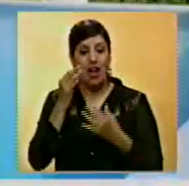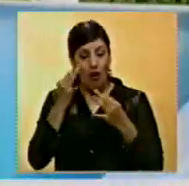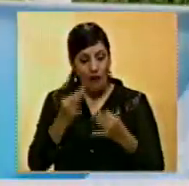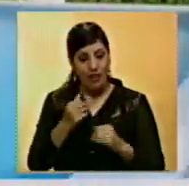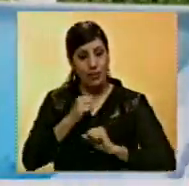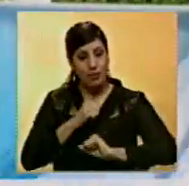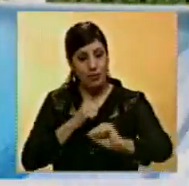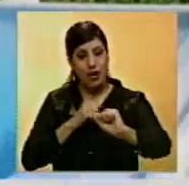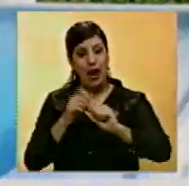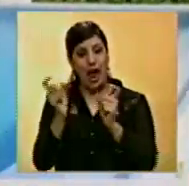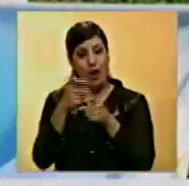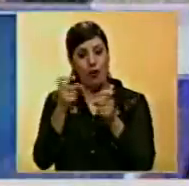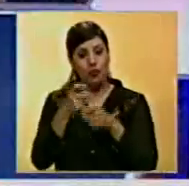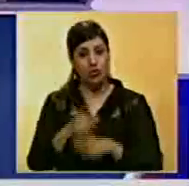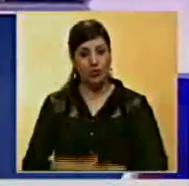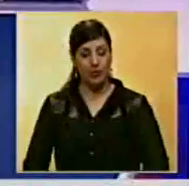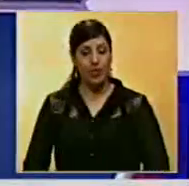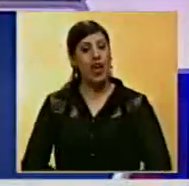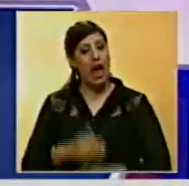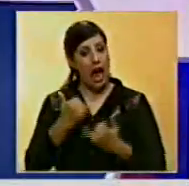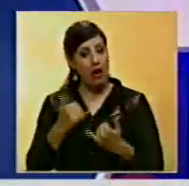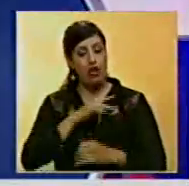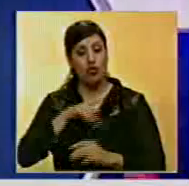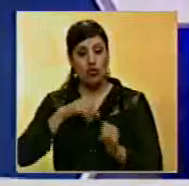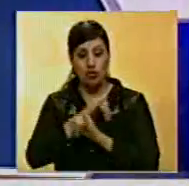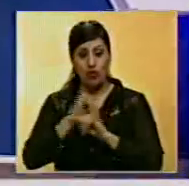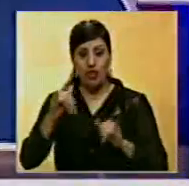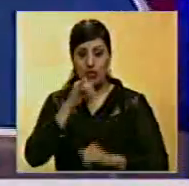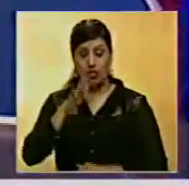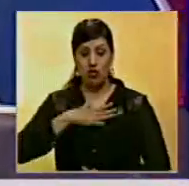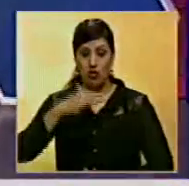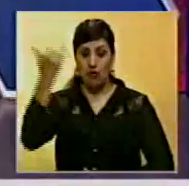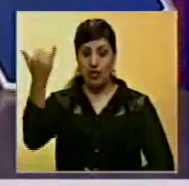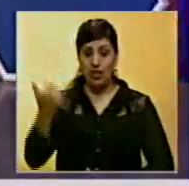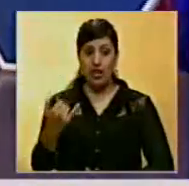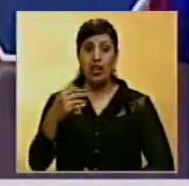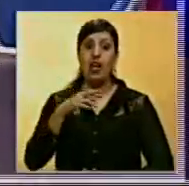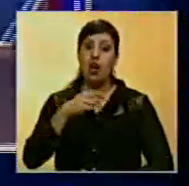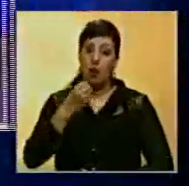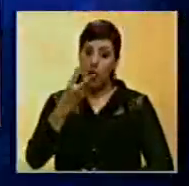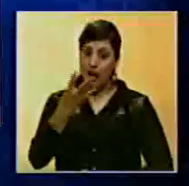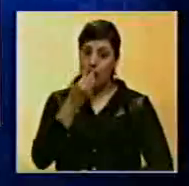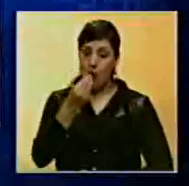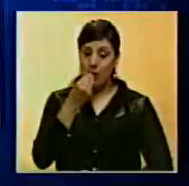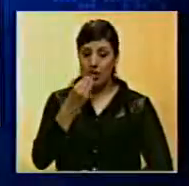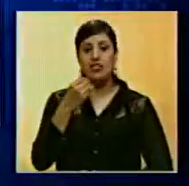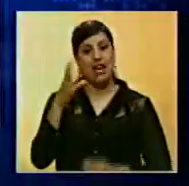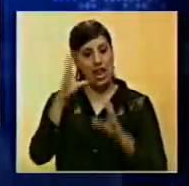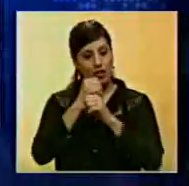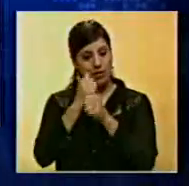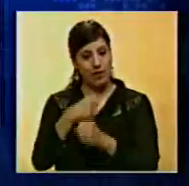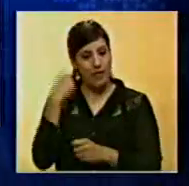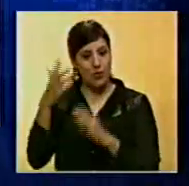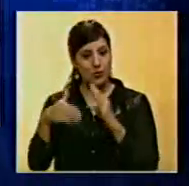nacerá en el mes de agosto. Y así nosotros llegamos una vez más al final. Yo soy Federica Guzmán, que tengan buen provecho y los espero esta noche aquí en Estrenos y Estrellas.